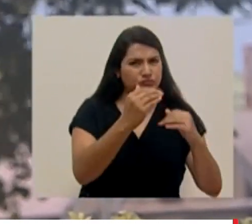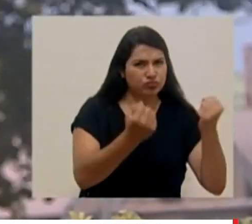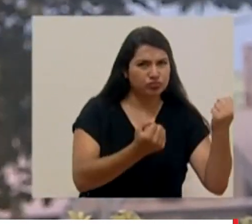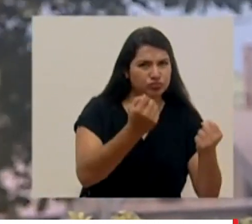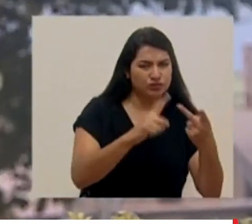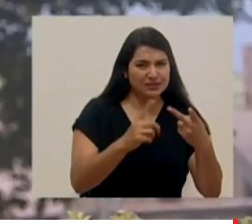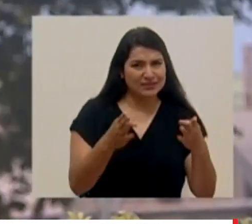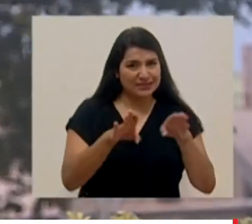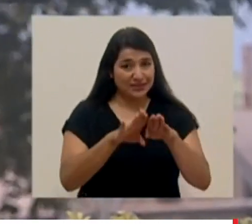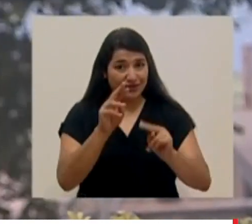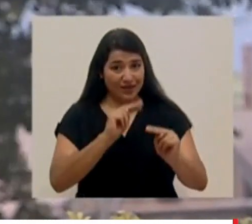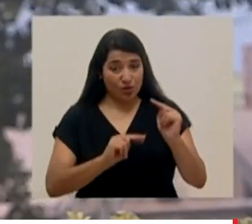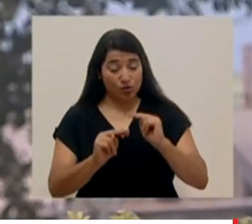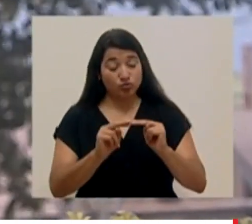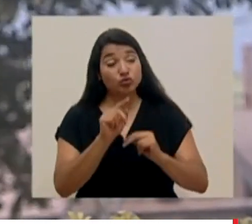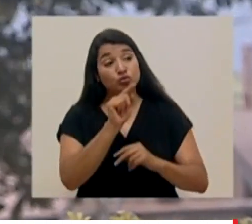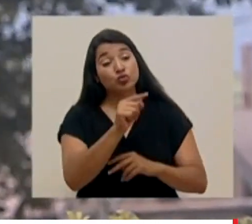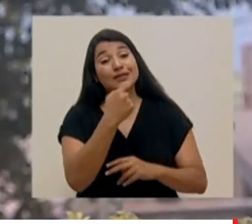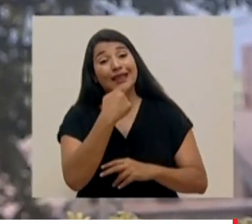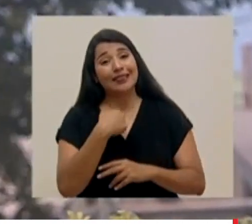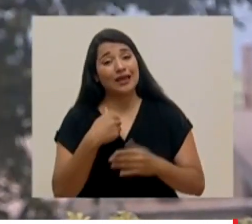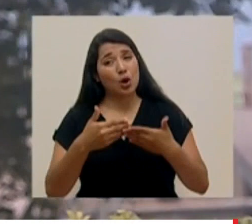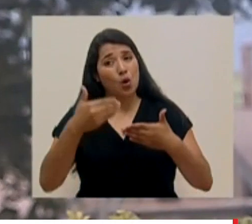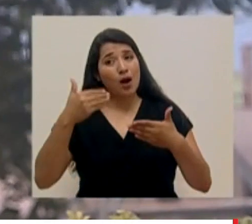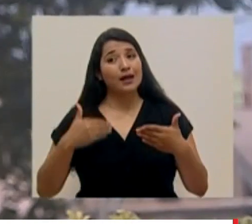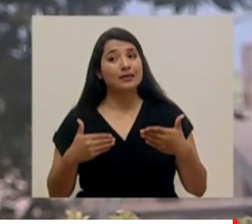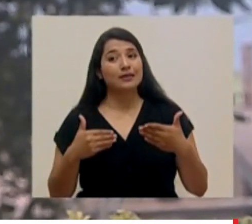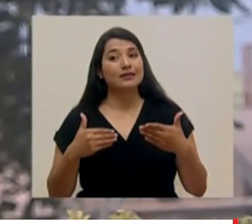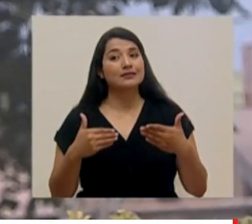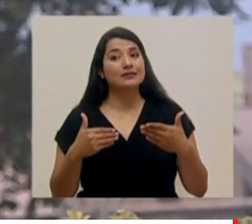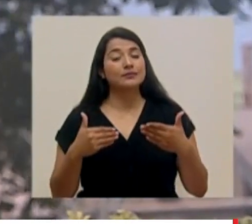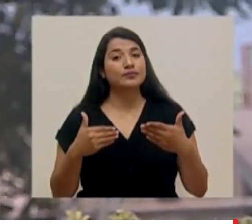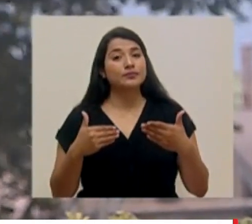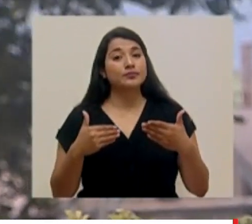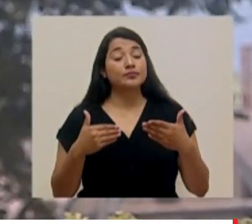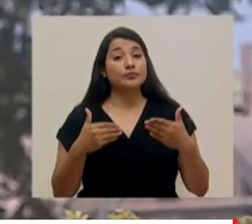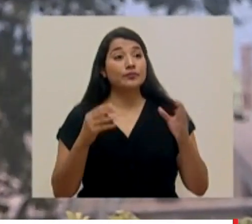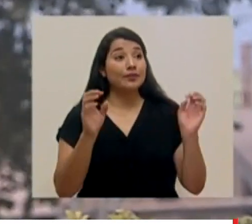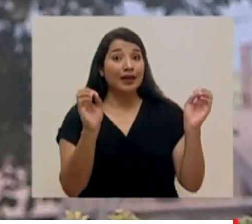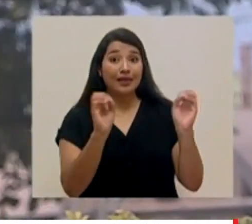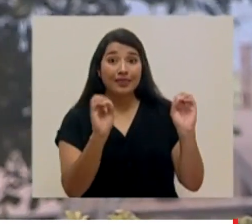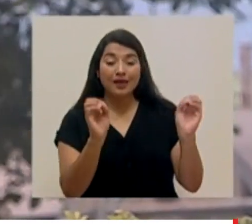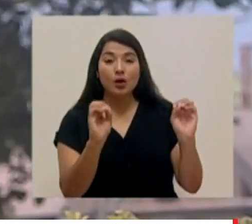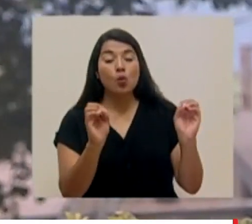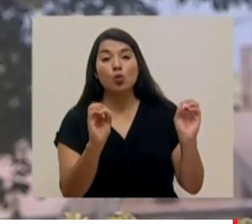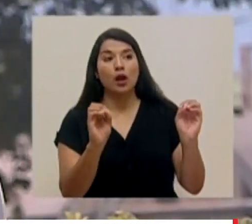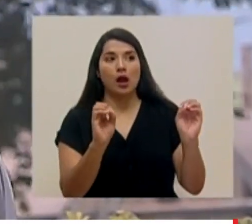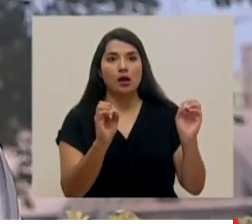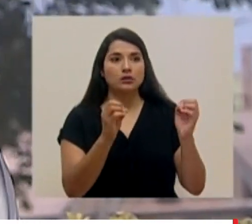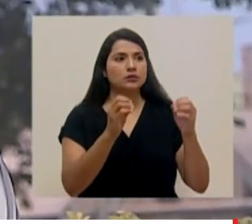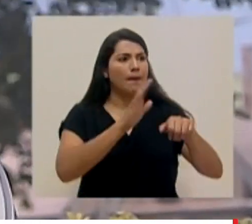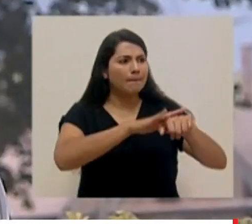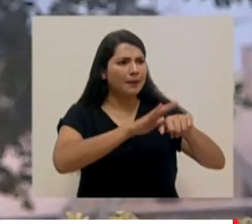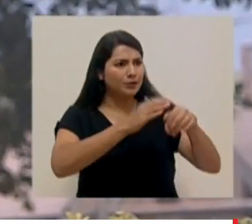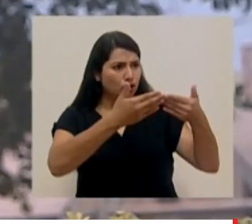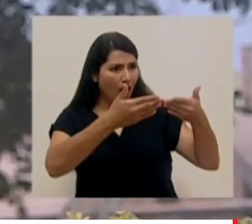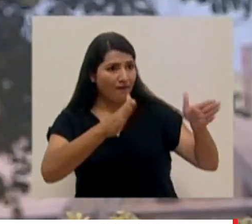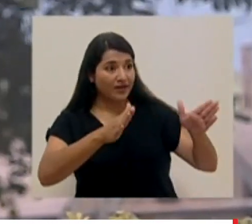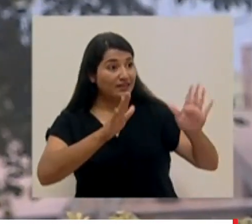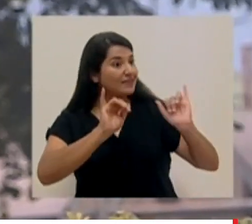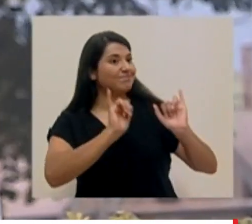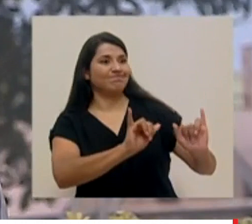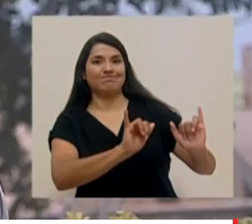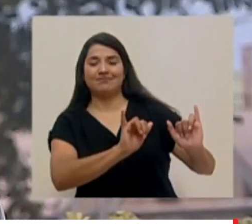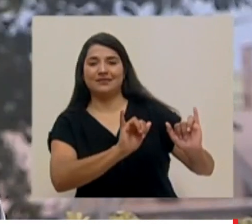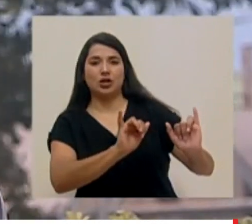Si, usted mencionó previamente que ninguna de las aperturas, por ejemplo, estaba escrita en piedra. En el